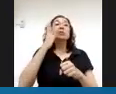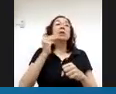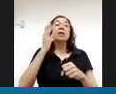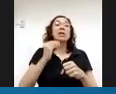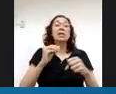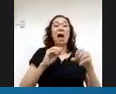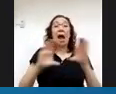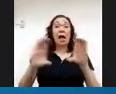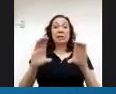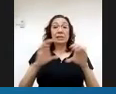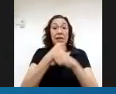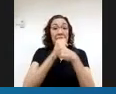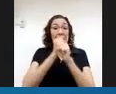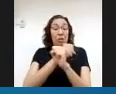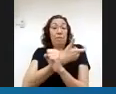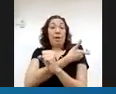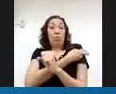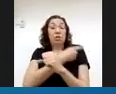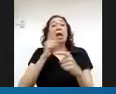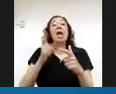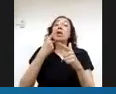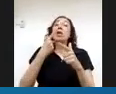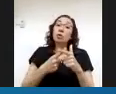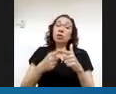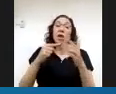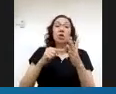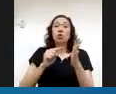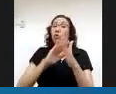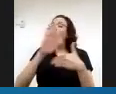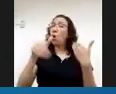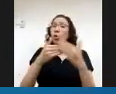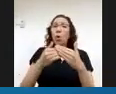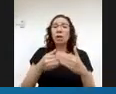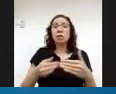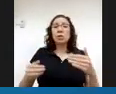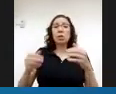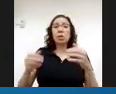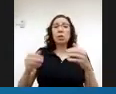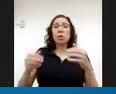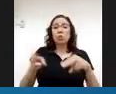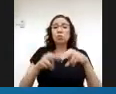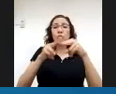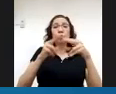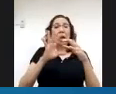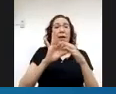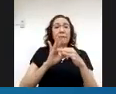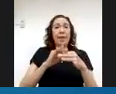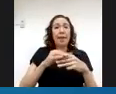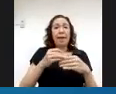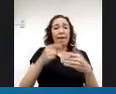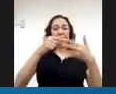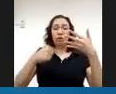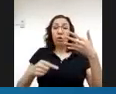realizando vacunas. Entonces, esta conjugación de factores permitió que un proceso